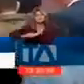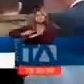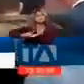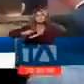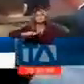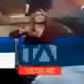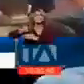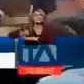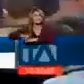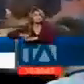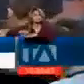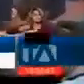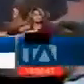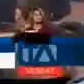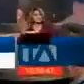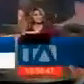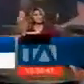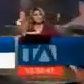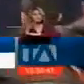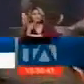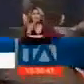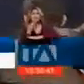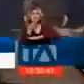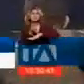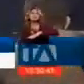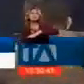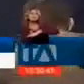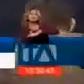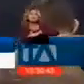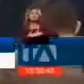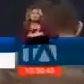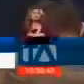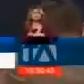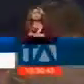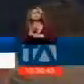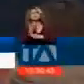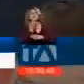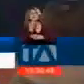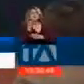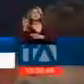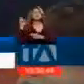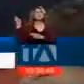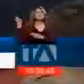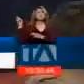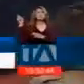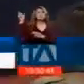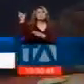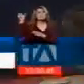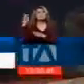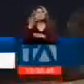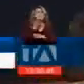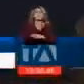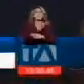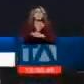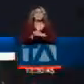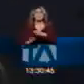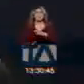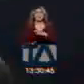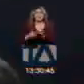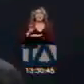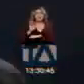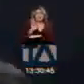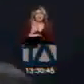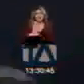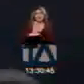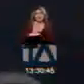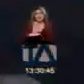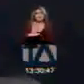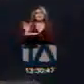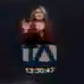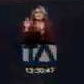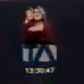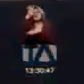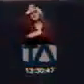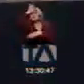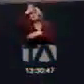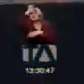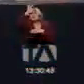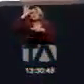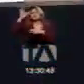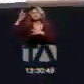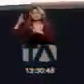autoridades en estos momentos brindando la rueda de prensa. Escuchemos lo que dice el presidente del IES sobre los hospitales